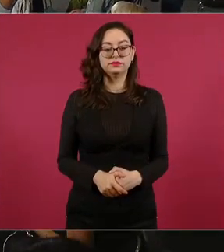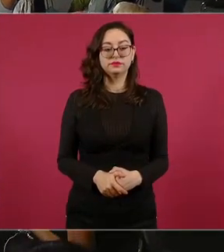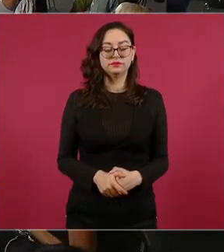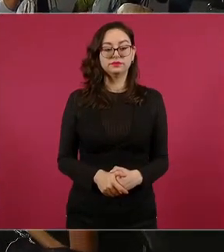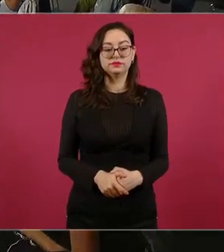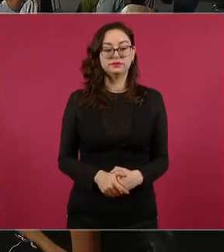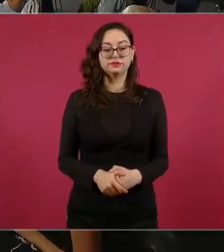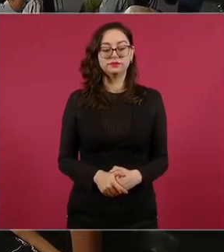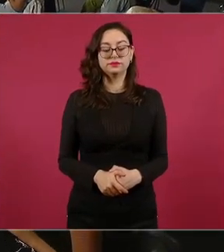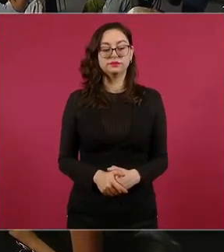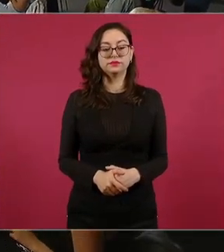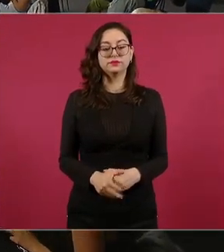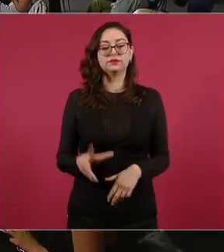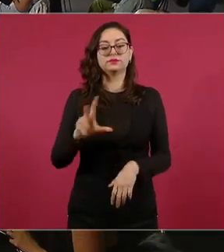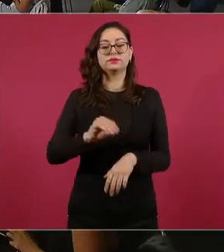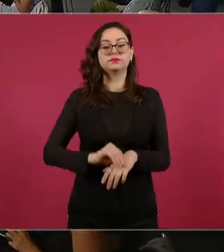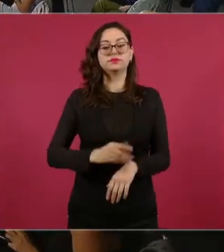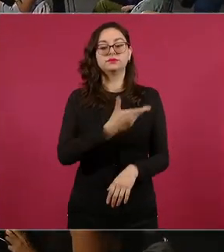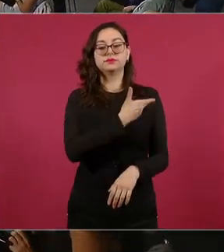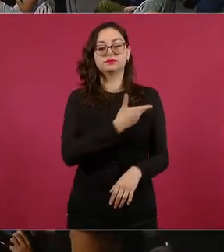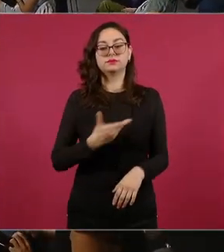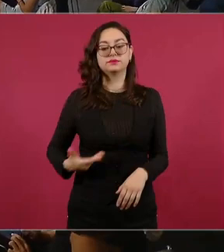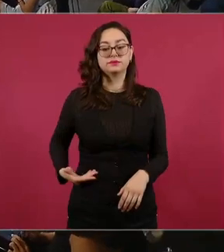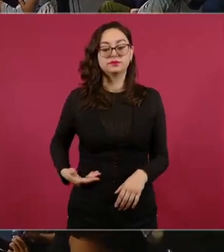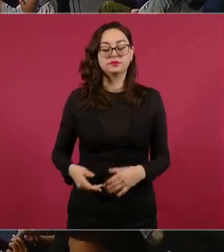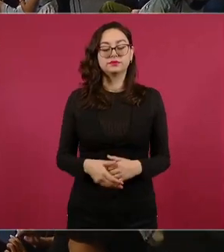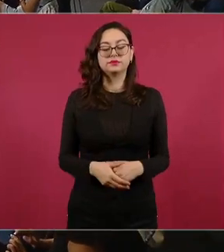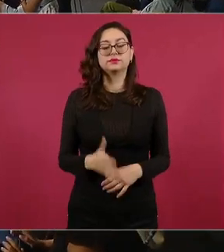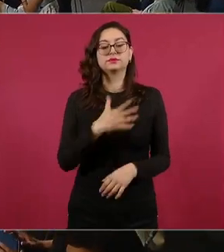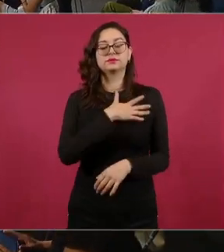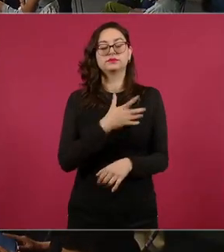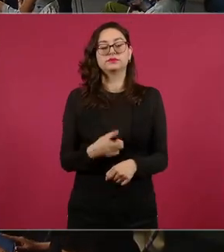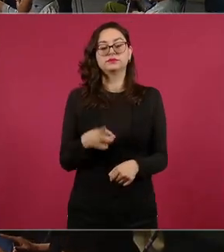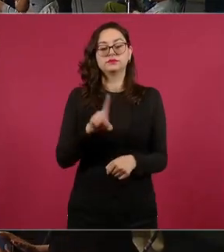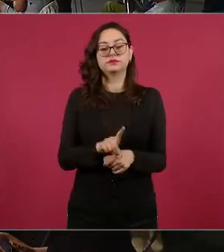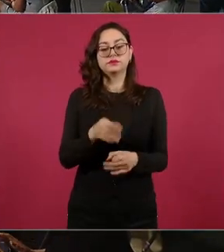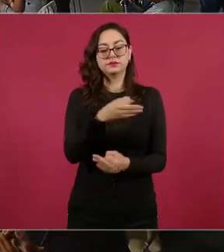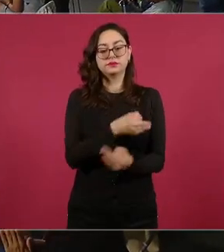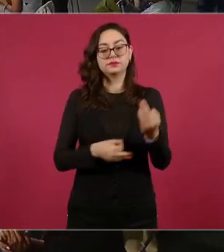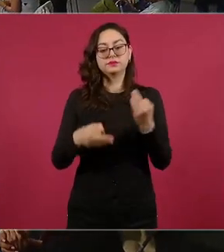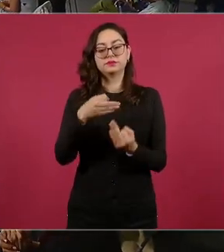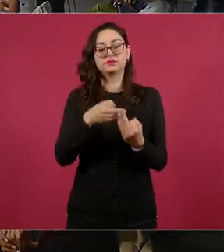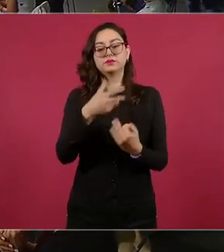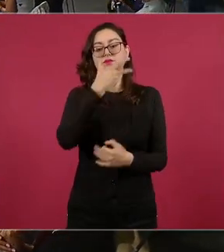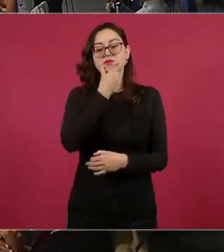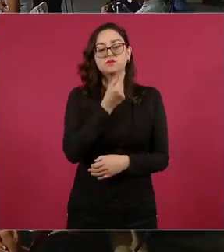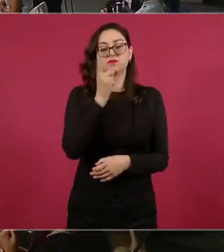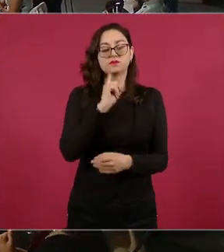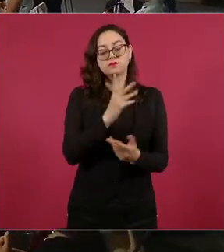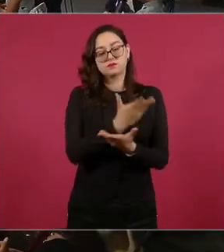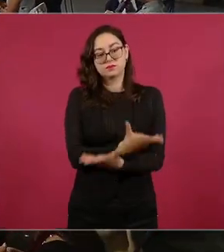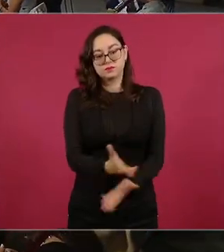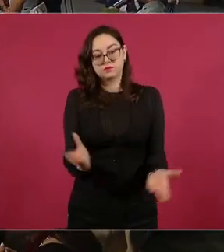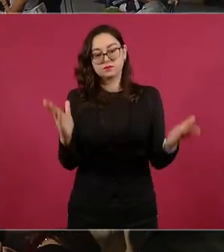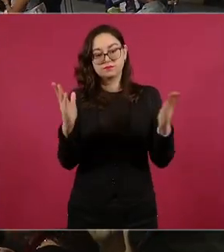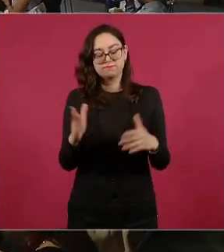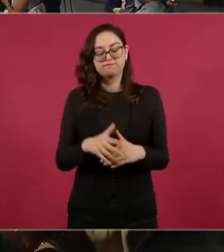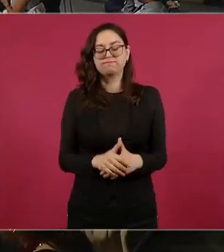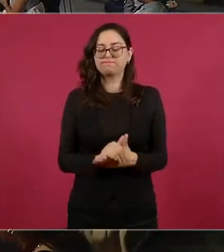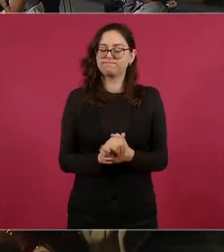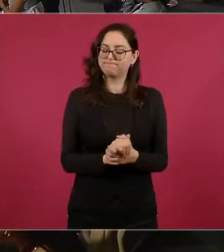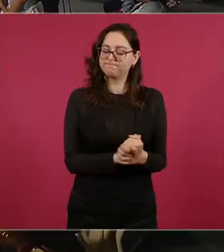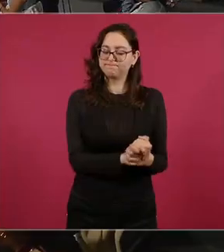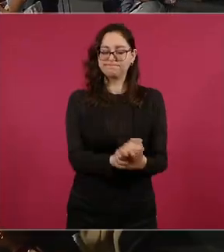Con su permiso, señor presidente. Muy buenos días a todas y todos ustedes. La saludo con el afecto de siempre.